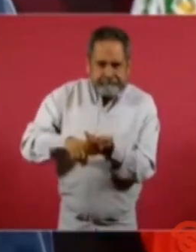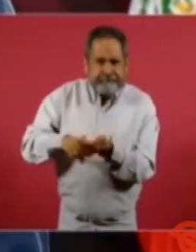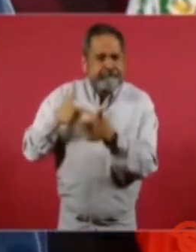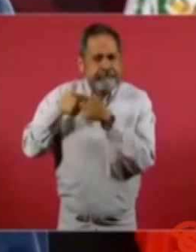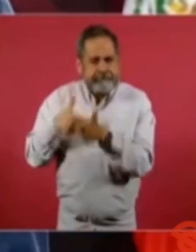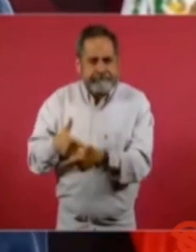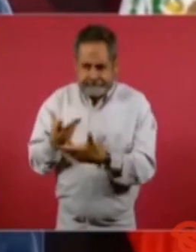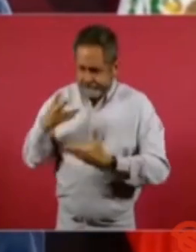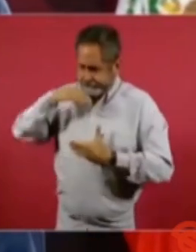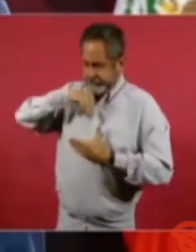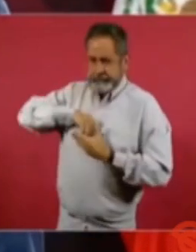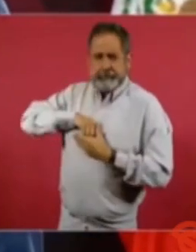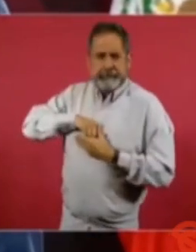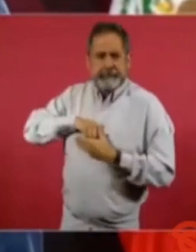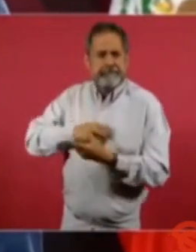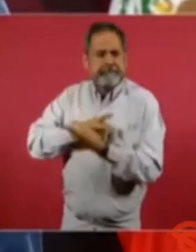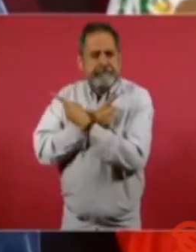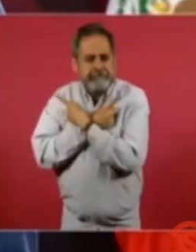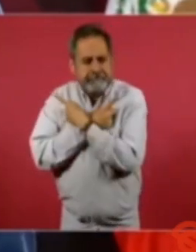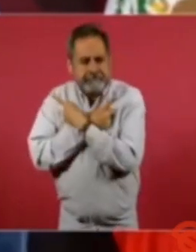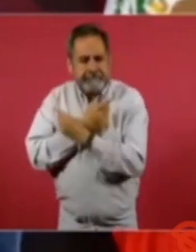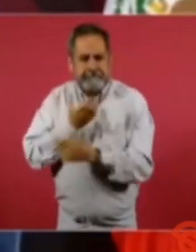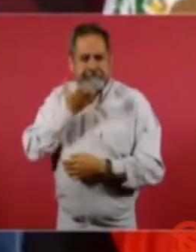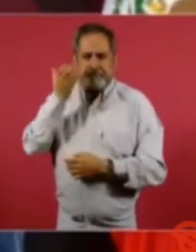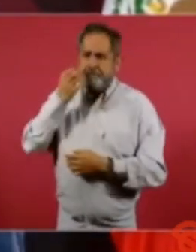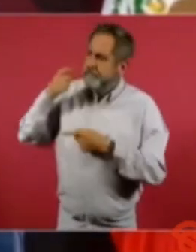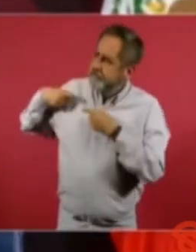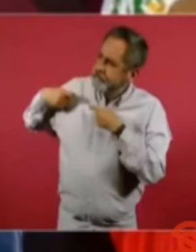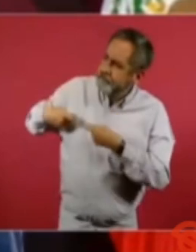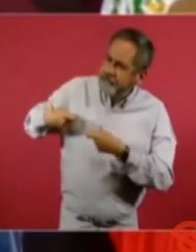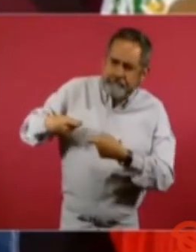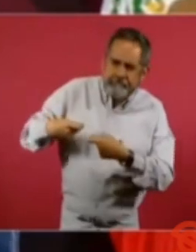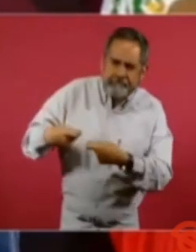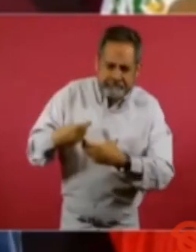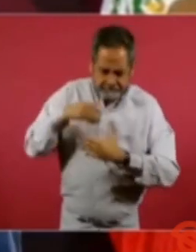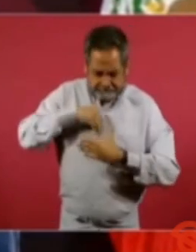nuestros valores y